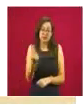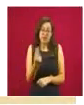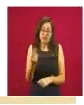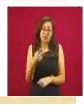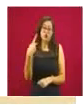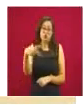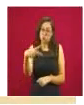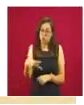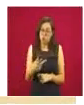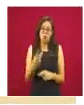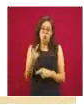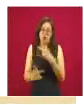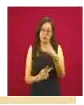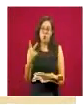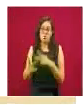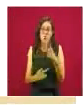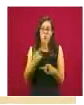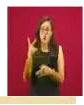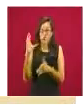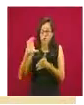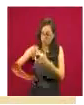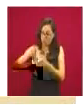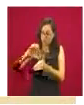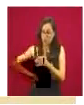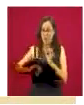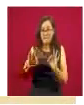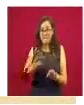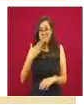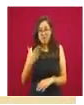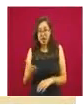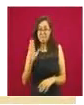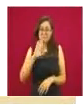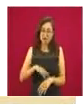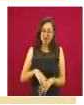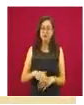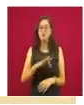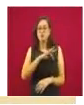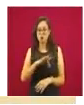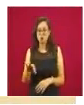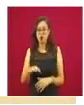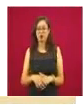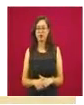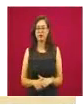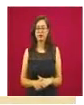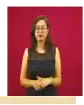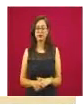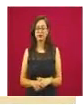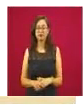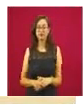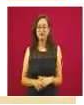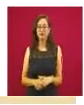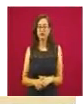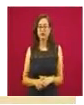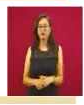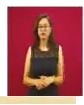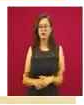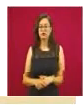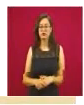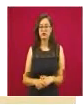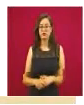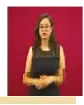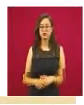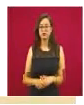el préstamo que adquiriste, para que puedas tú pestañear donde dice último préstamo. Ahí hace uno